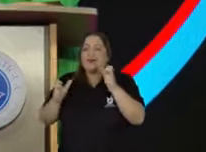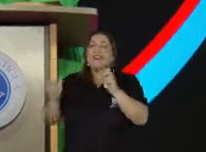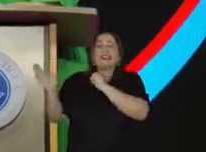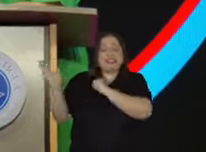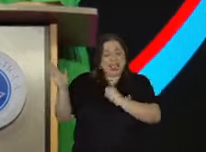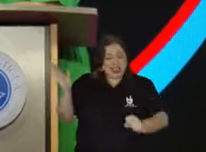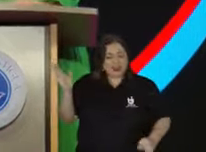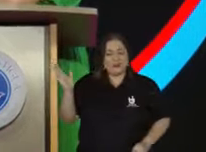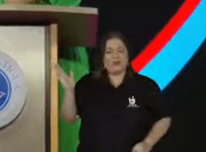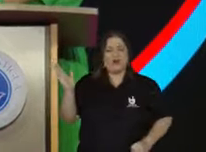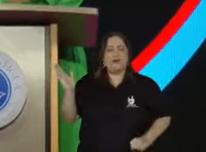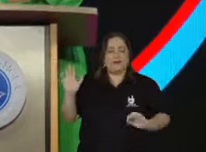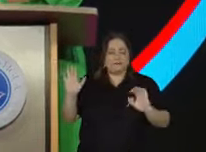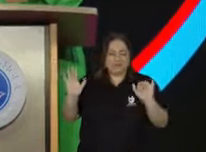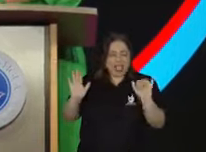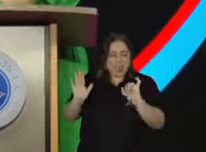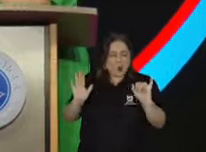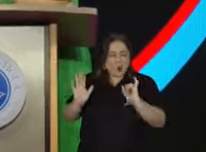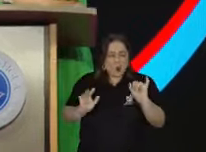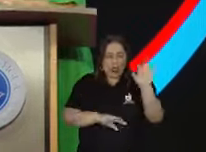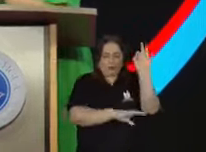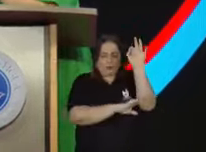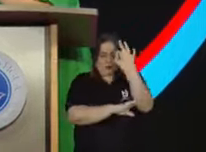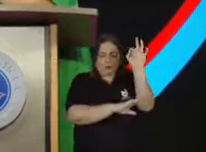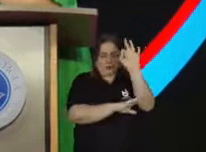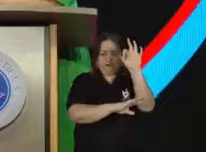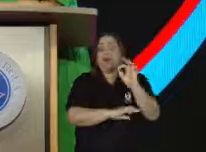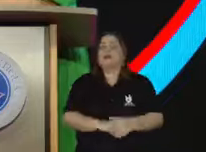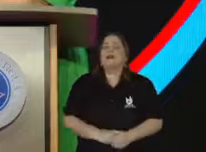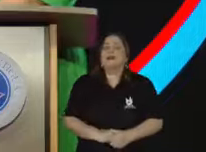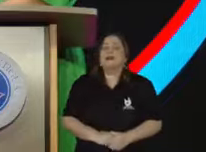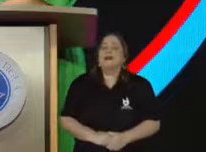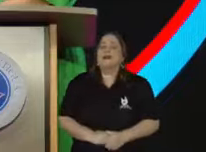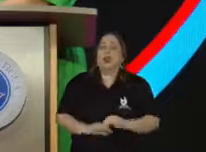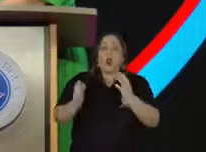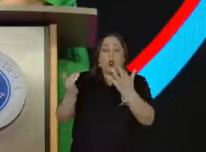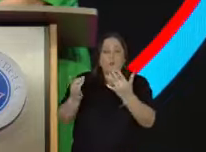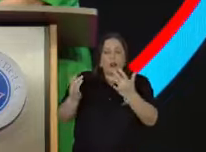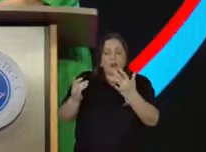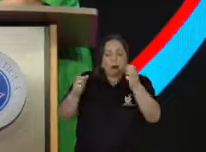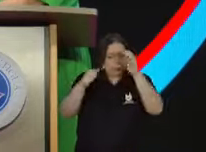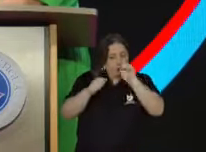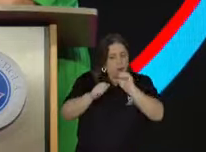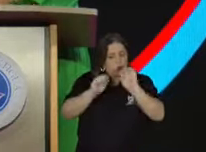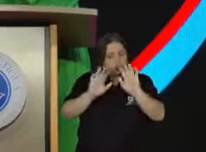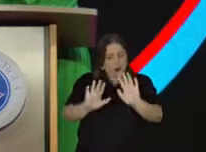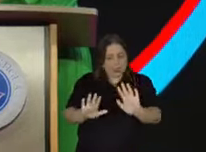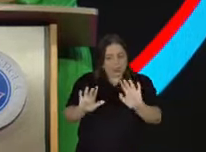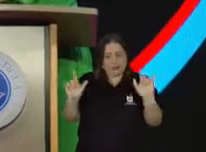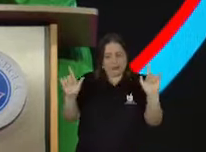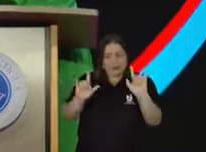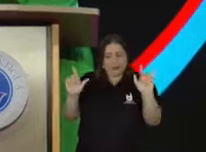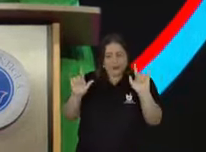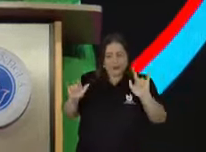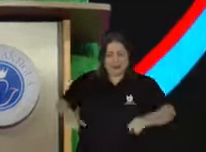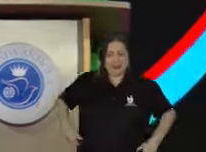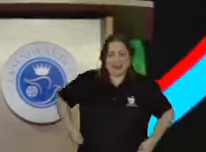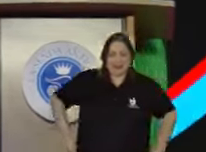Esa es la lluvia que Dios está bendiciendo. Así que los esperamos. Dios me los bendiga.